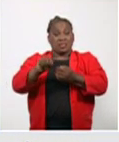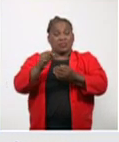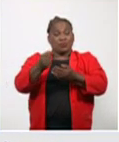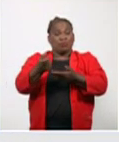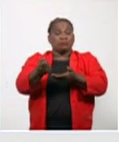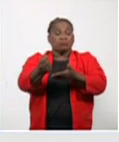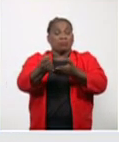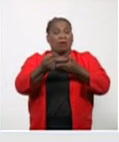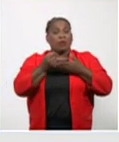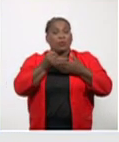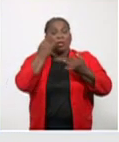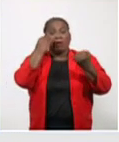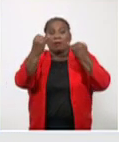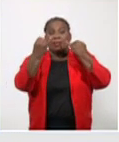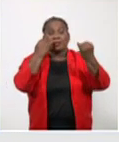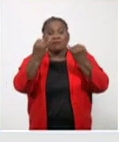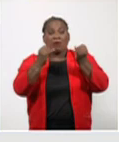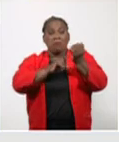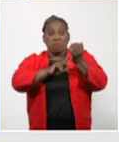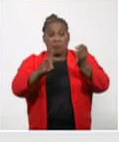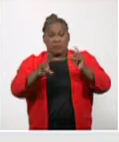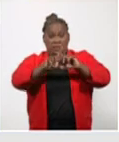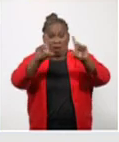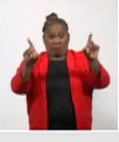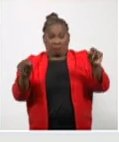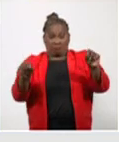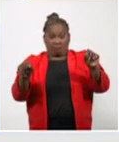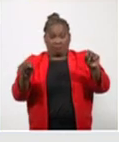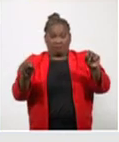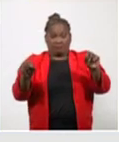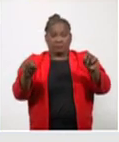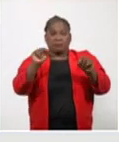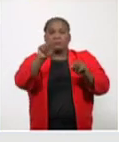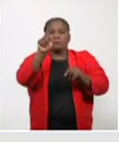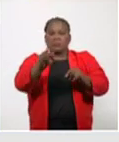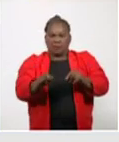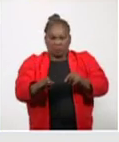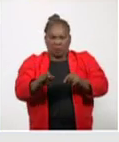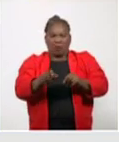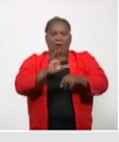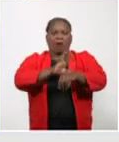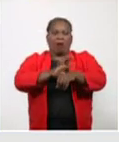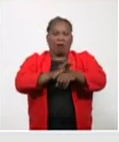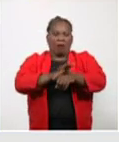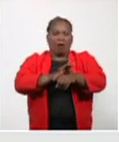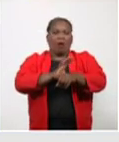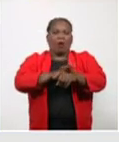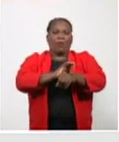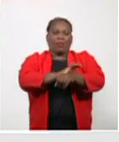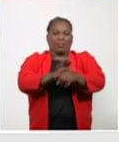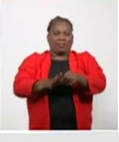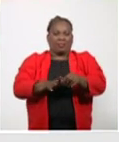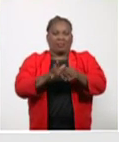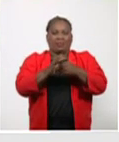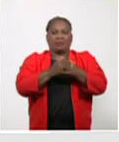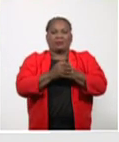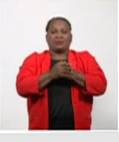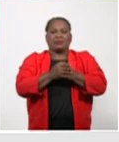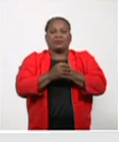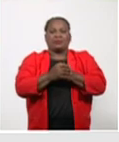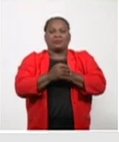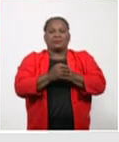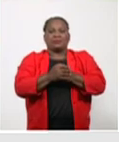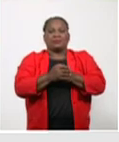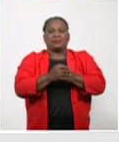identificar en cada uno de ellos los posibles personas contagiadas con la enfermedad.